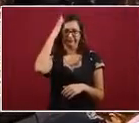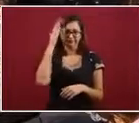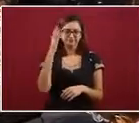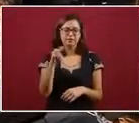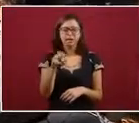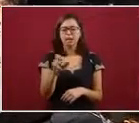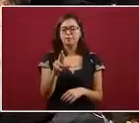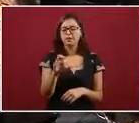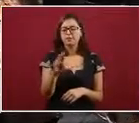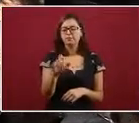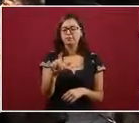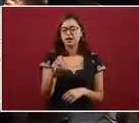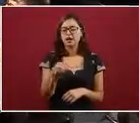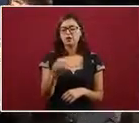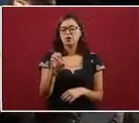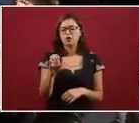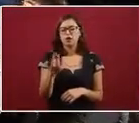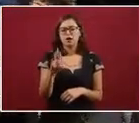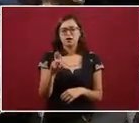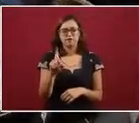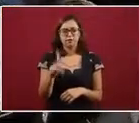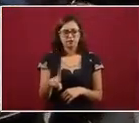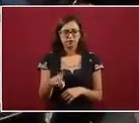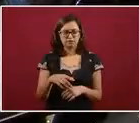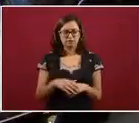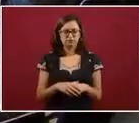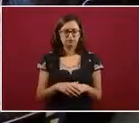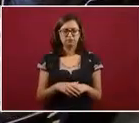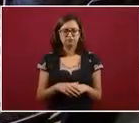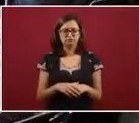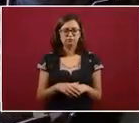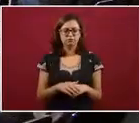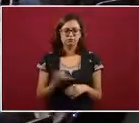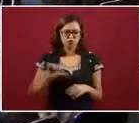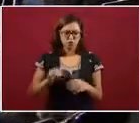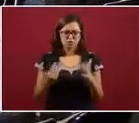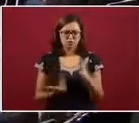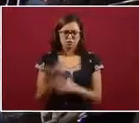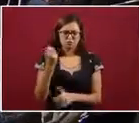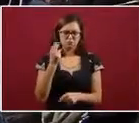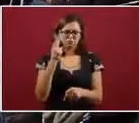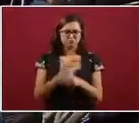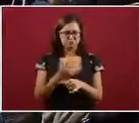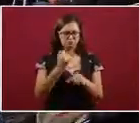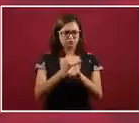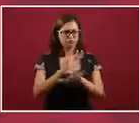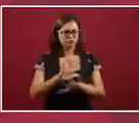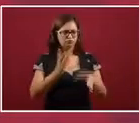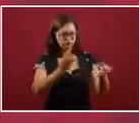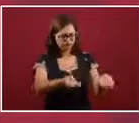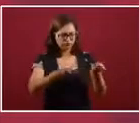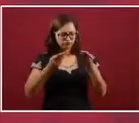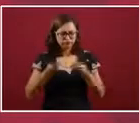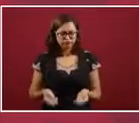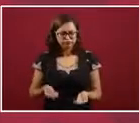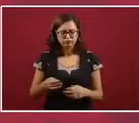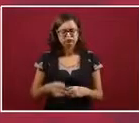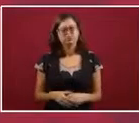Ebrard, hoy en la reunión de seguridad, muy temprano. Y